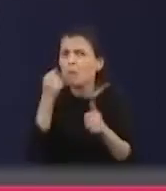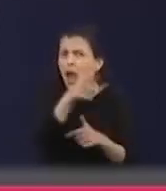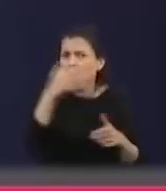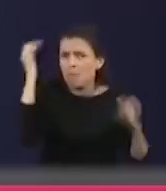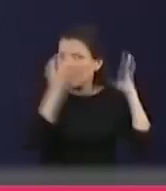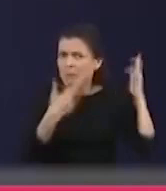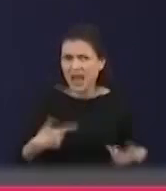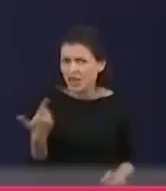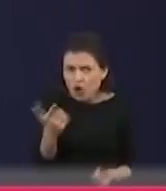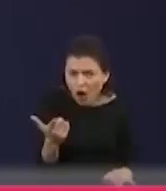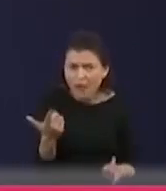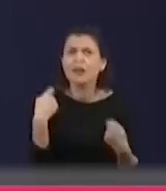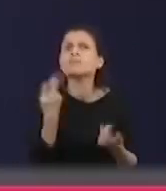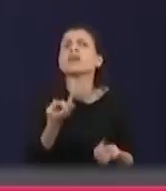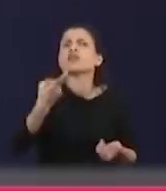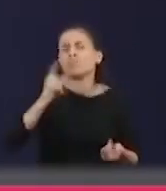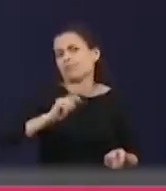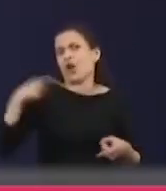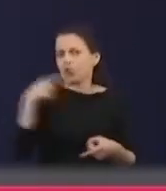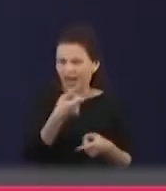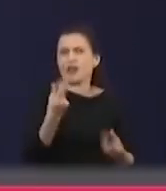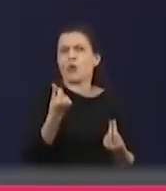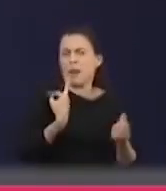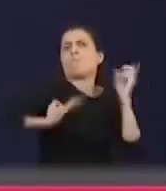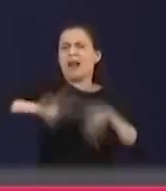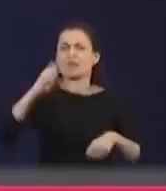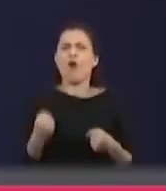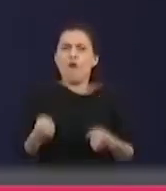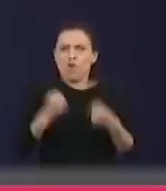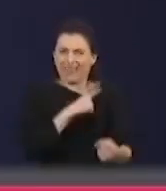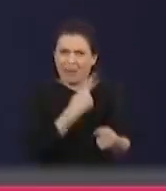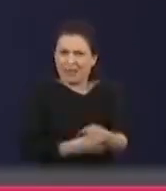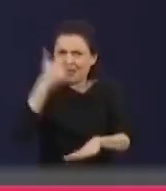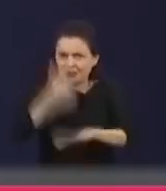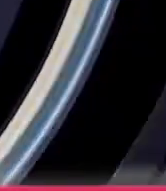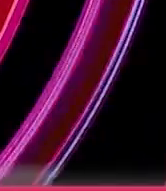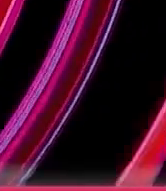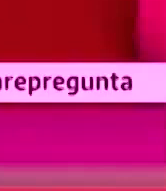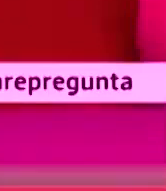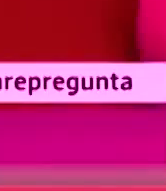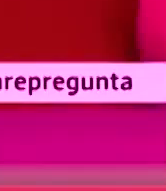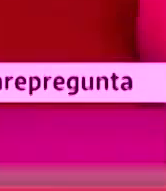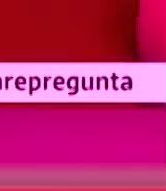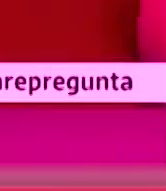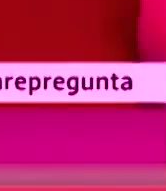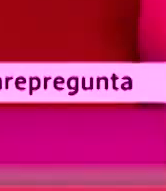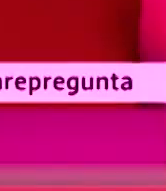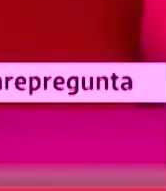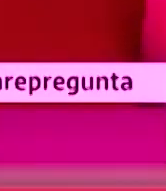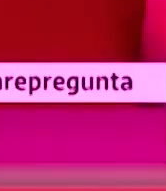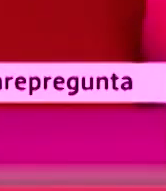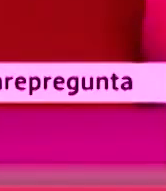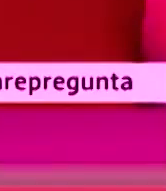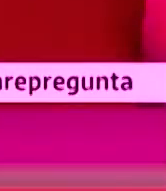dado legitimidad a algunas otras expresiones que han sido desafortunadas, pero bueno. Porque la educación pública